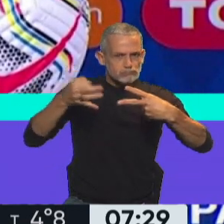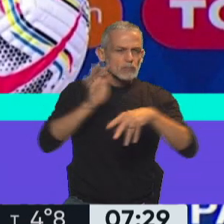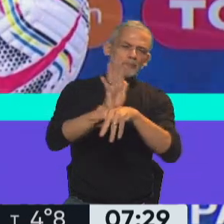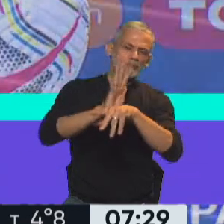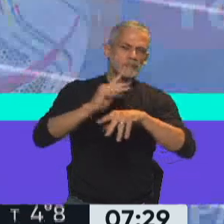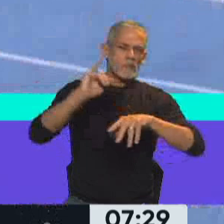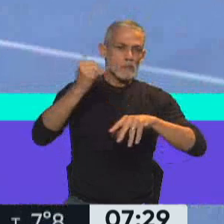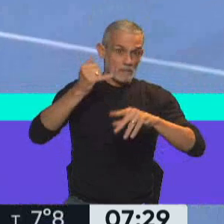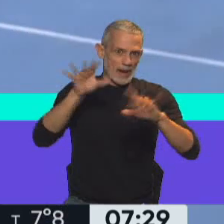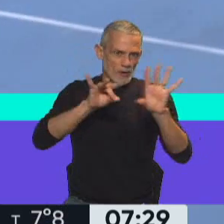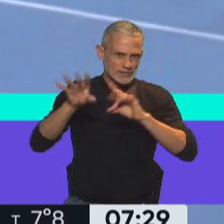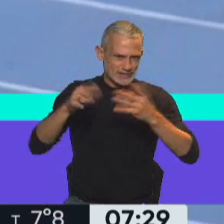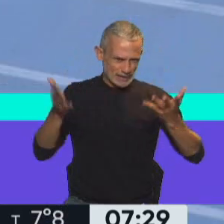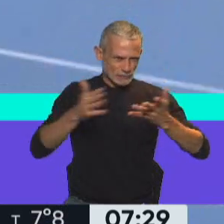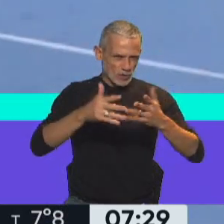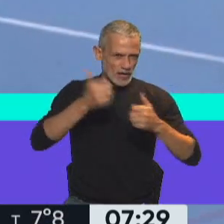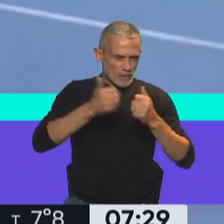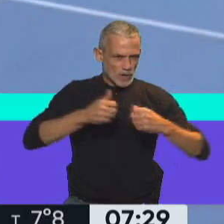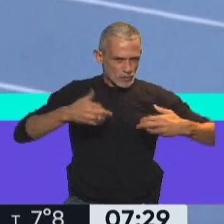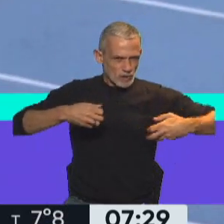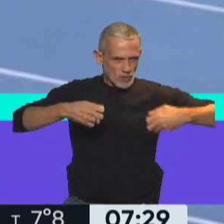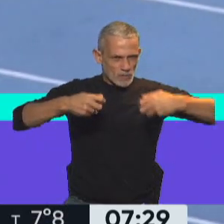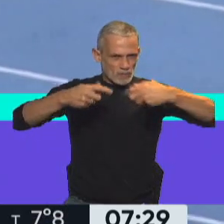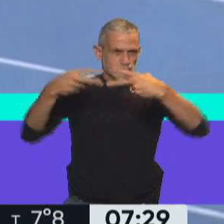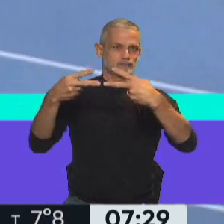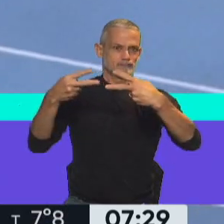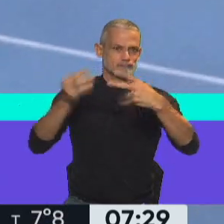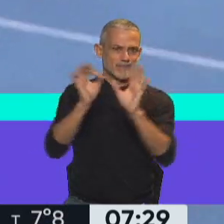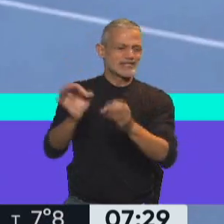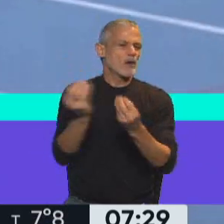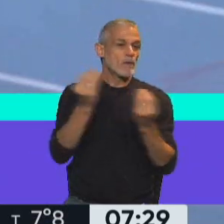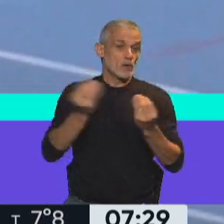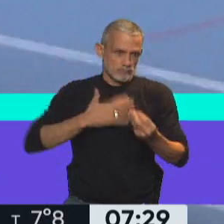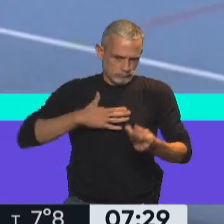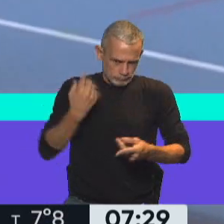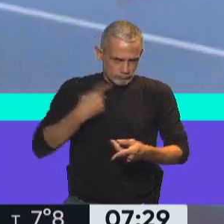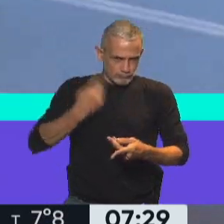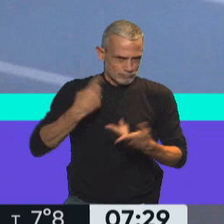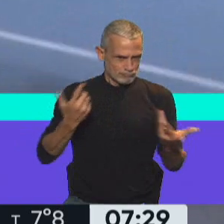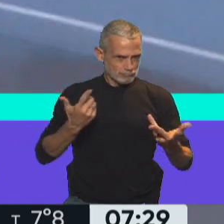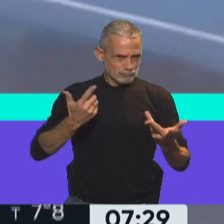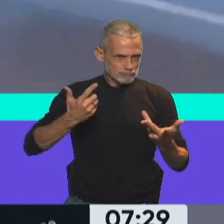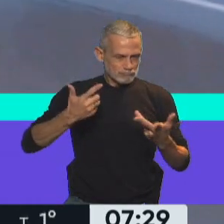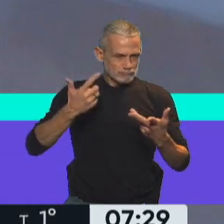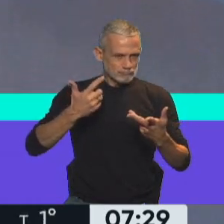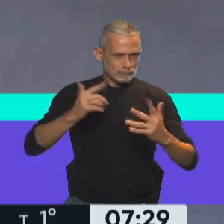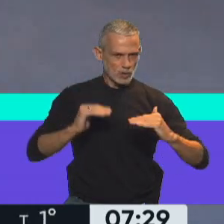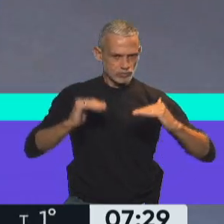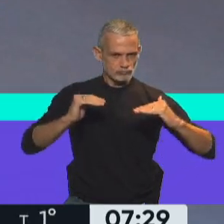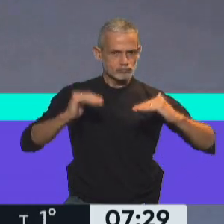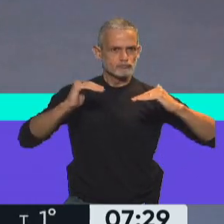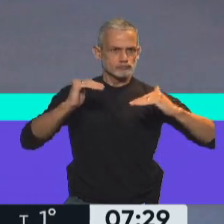haciendo su trabajo en el torneo. Entonces, nosotros hemos llegado por mérito propio, en ir